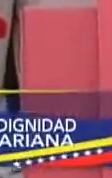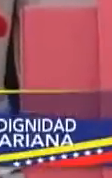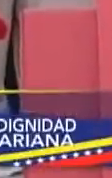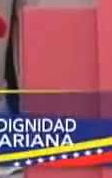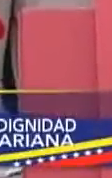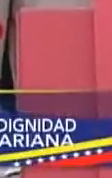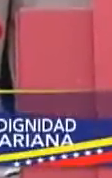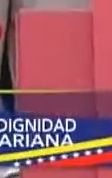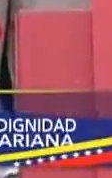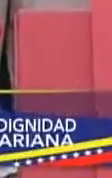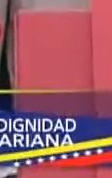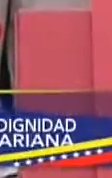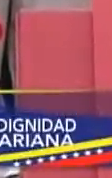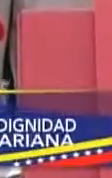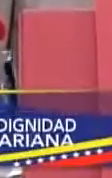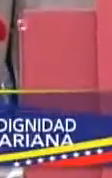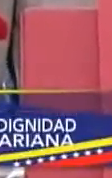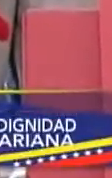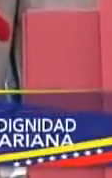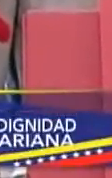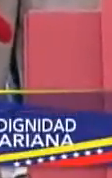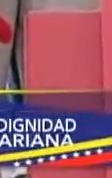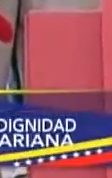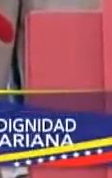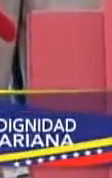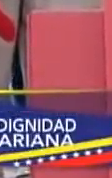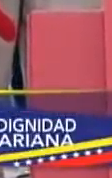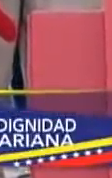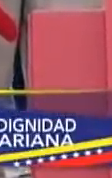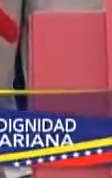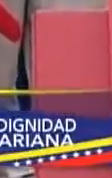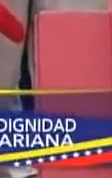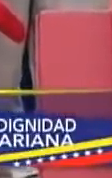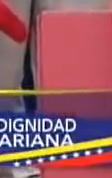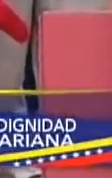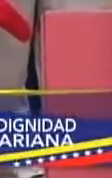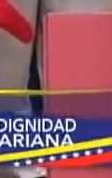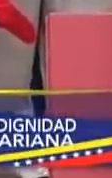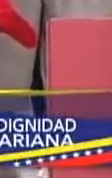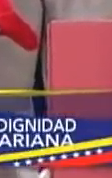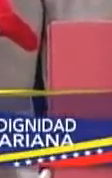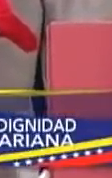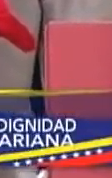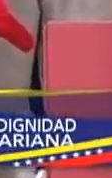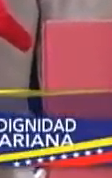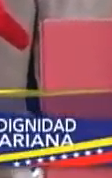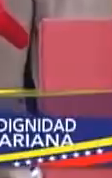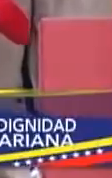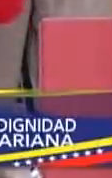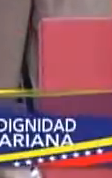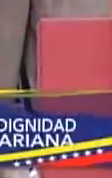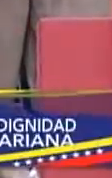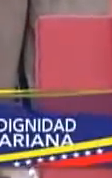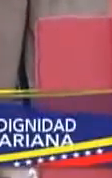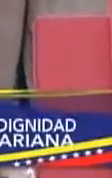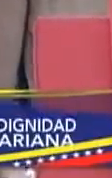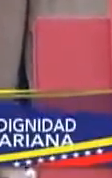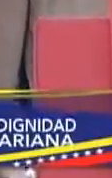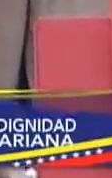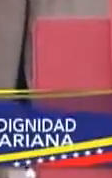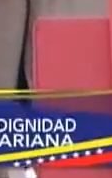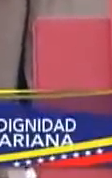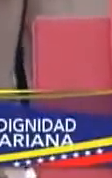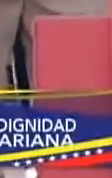compañeras, nosotros podemos decir, con el pecho henchido, decir, valió la pena vivir el 11, 12